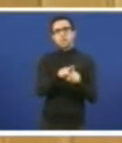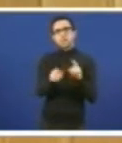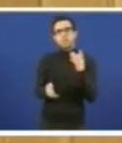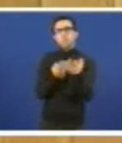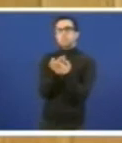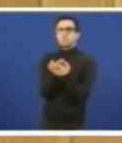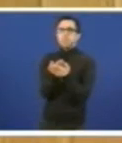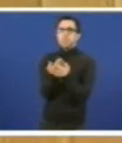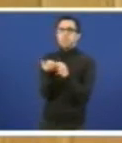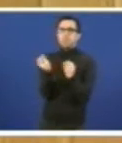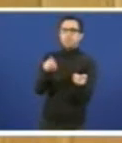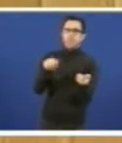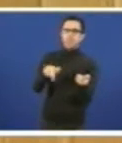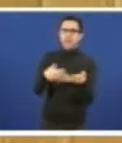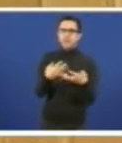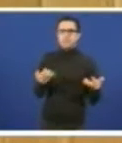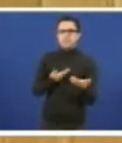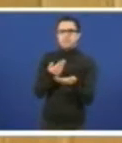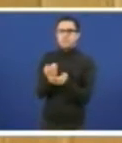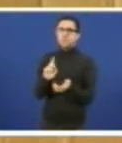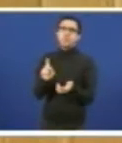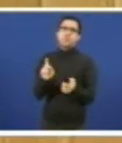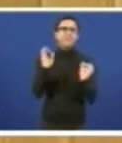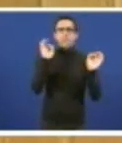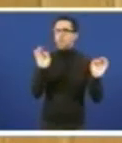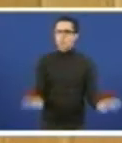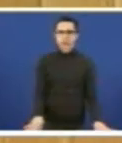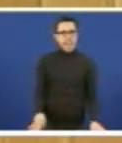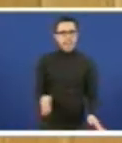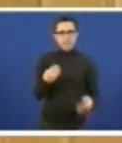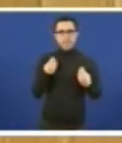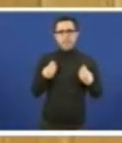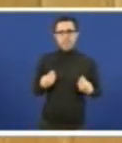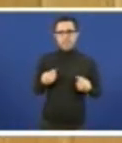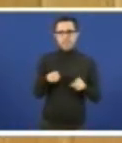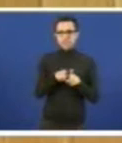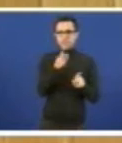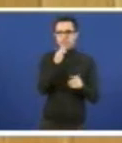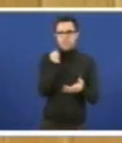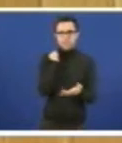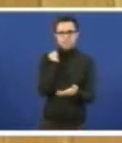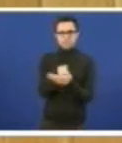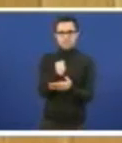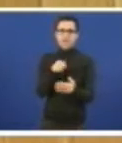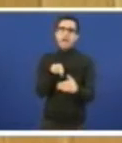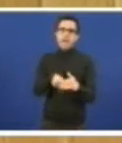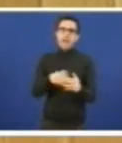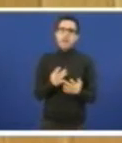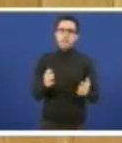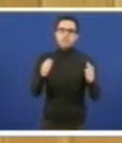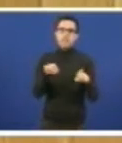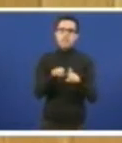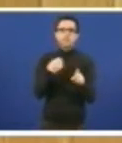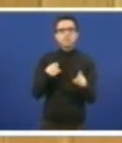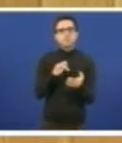senón idéntica, porque considerábamos, ademais, registrada nesta Cámara o mesmo 24 de febreiro,